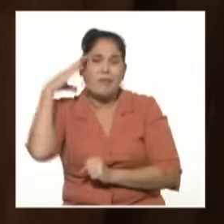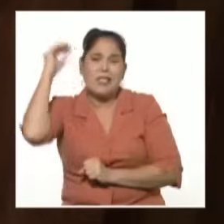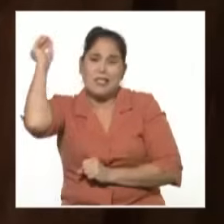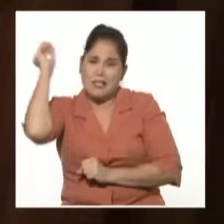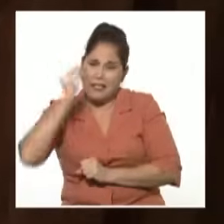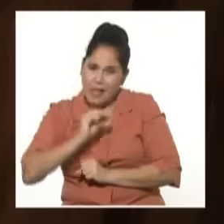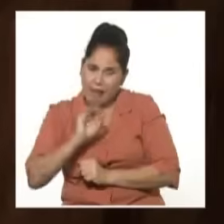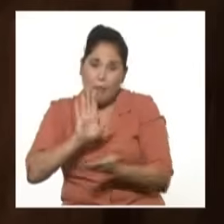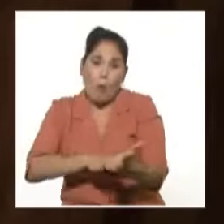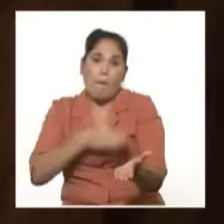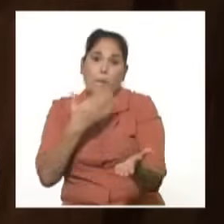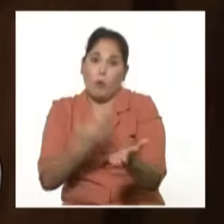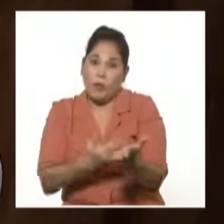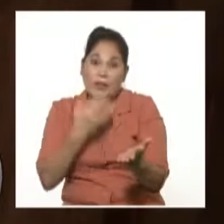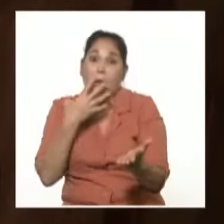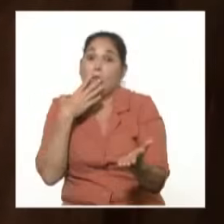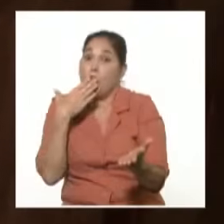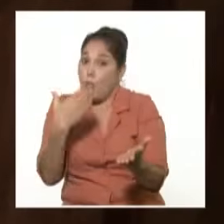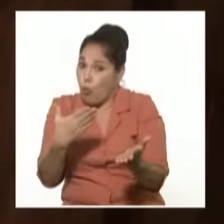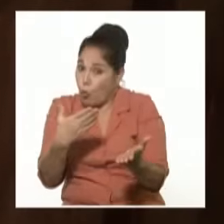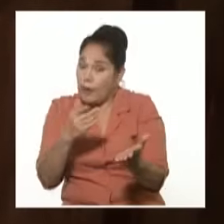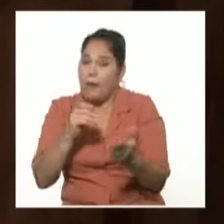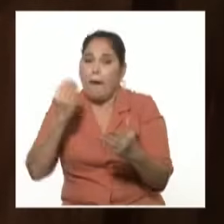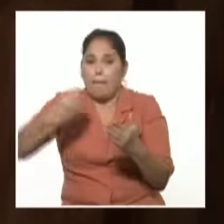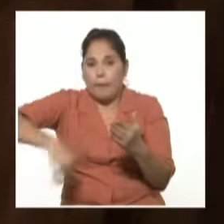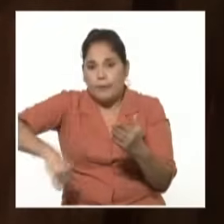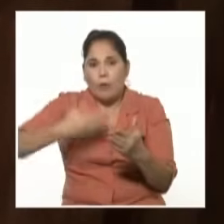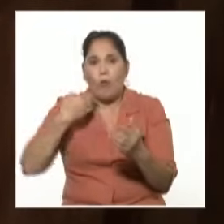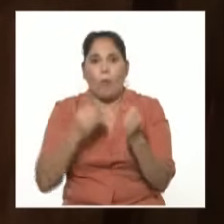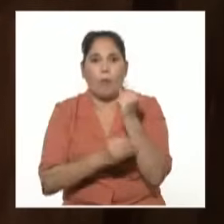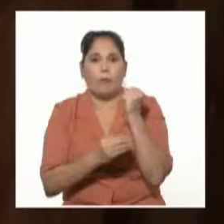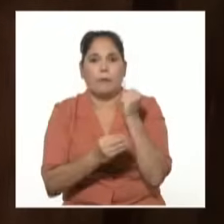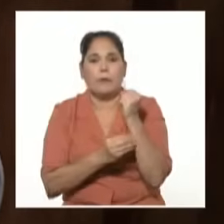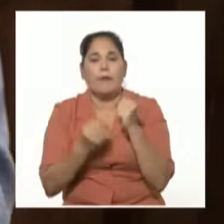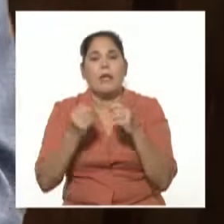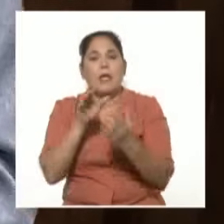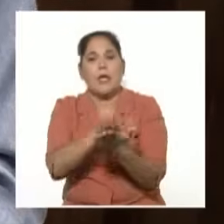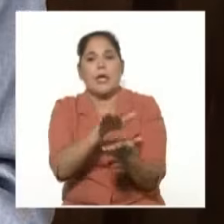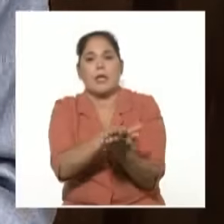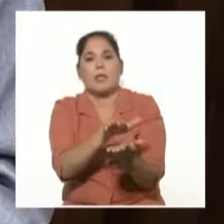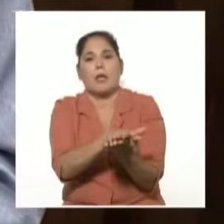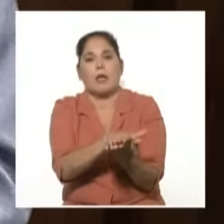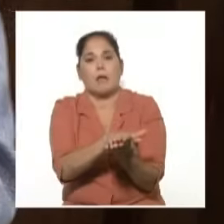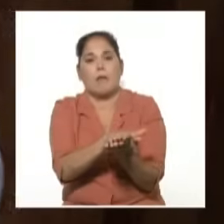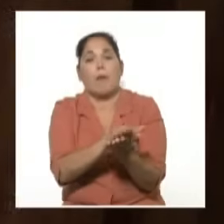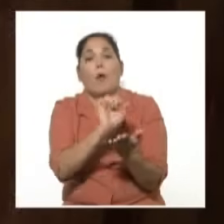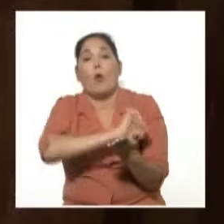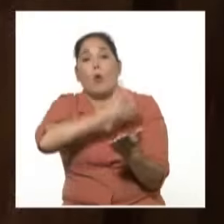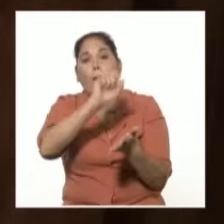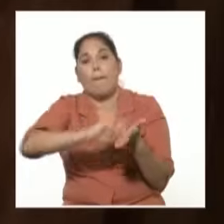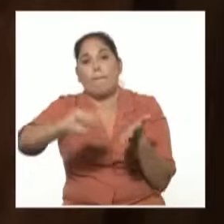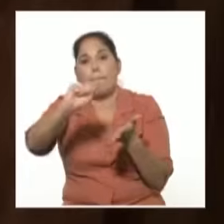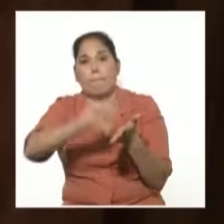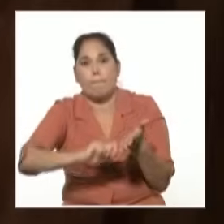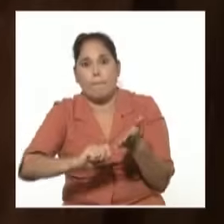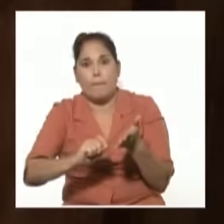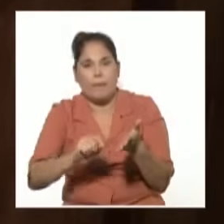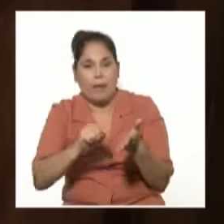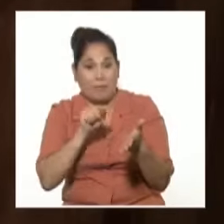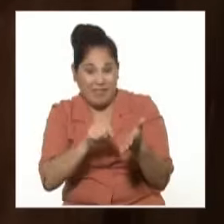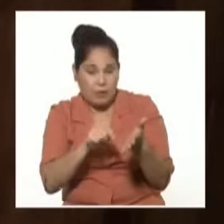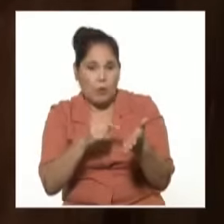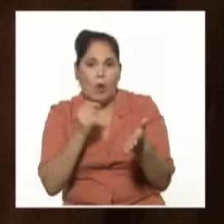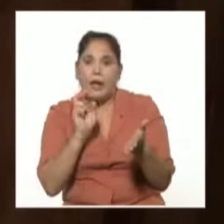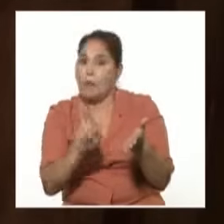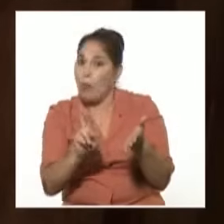emergerán propuestas audaces sobre el aprovechamiento de potencialidades y reservas para lograr un plan que esté más concentrado en la necesidad